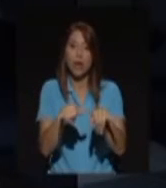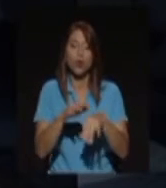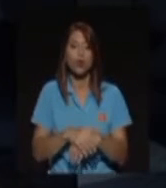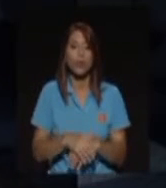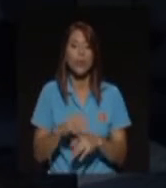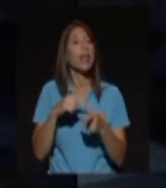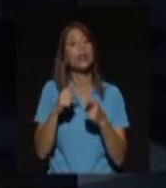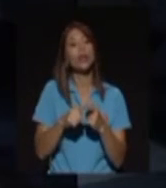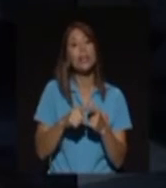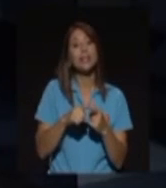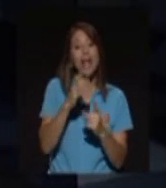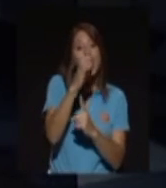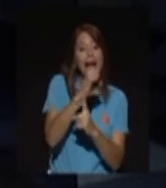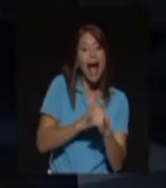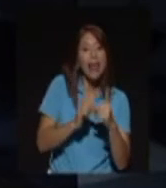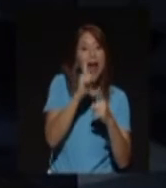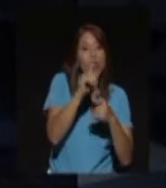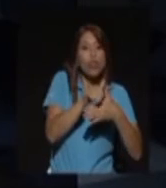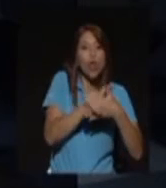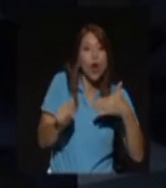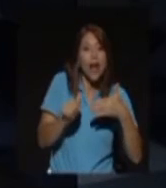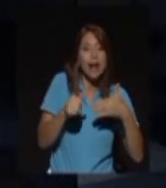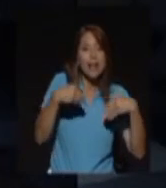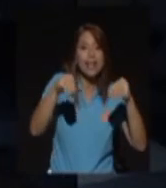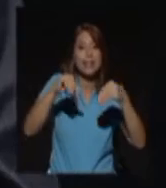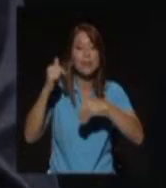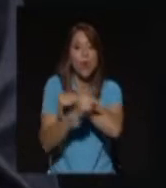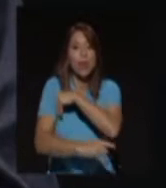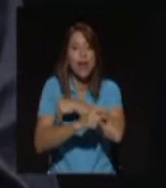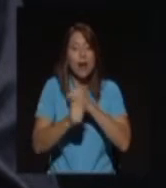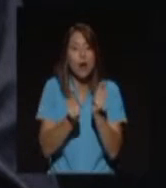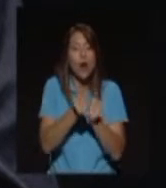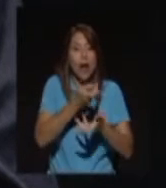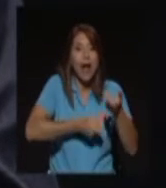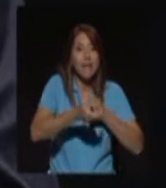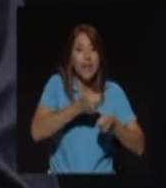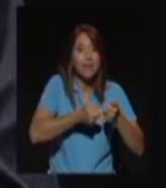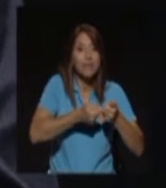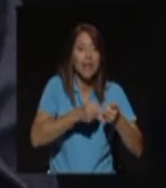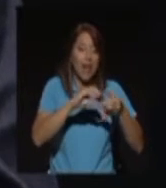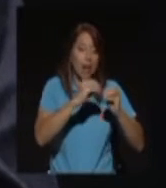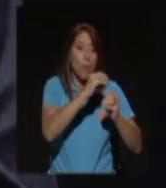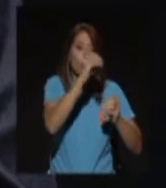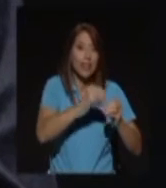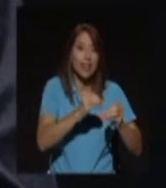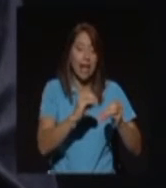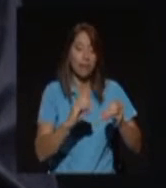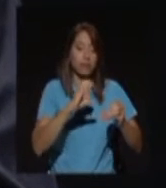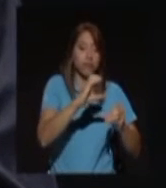cada dólar que se exportaba de café, el porcentaje de ese dólar que llegaba al productor era bastante mayor de lo que en otros